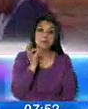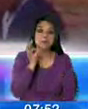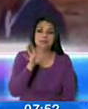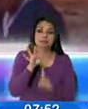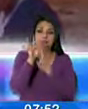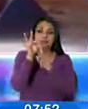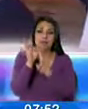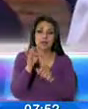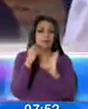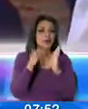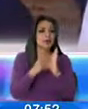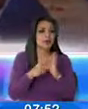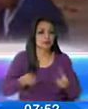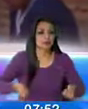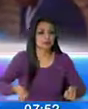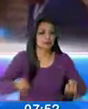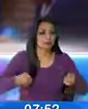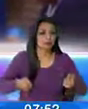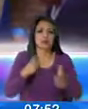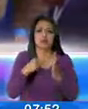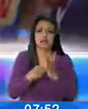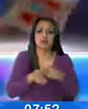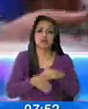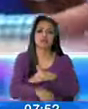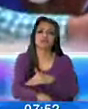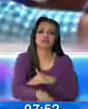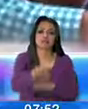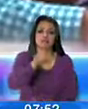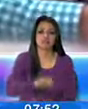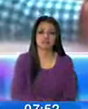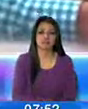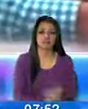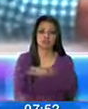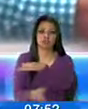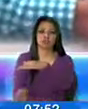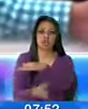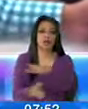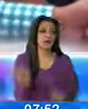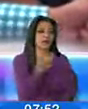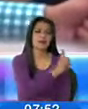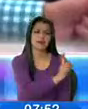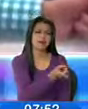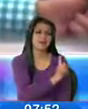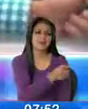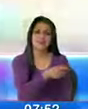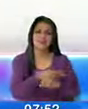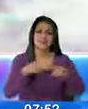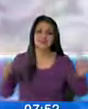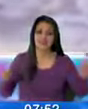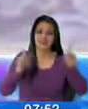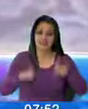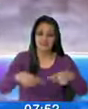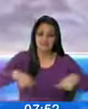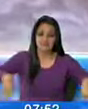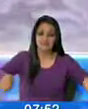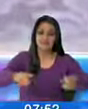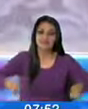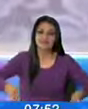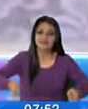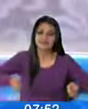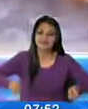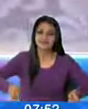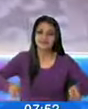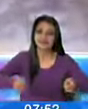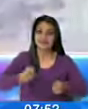lo mismo hacer estas tortillas de un horno de gas, me imagino. No, que el sabor es muy diferente. La masa se prepara un